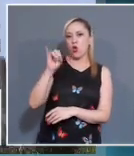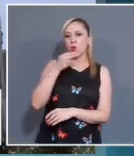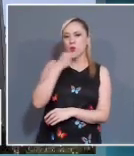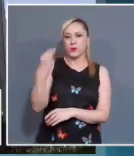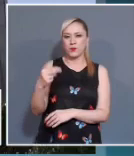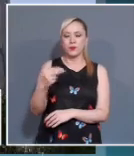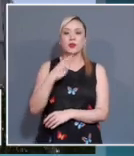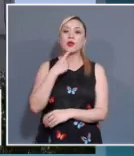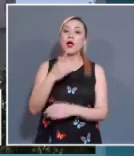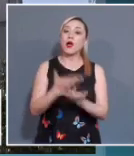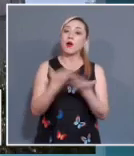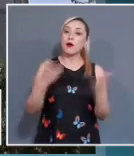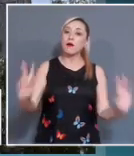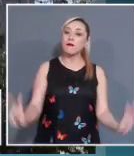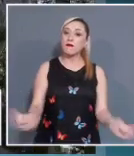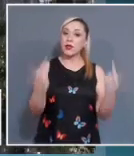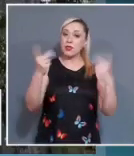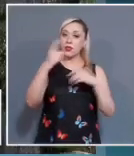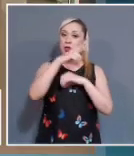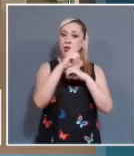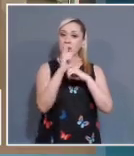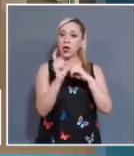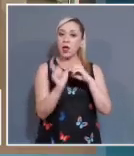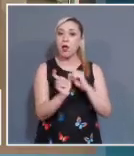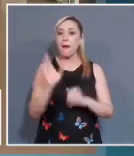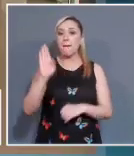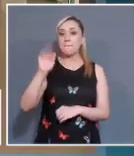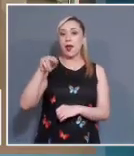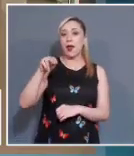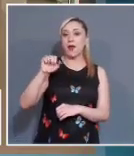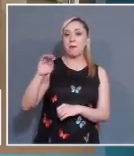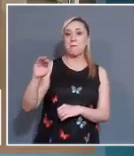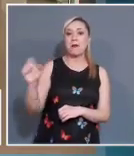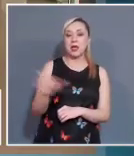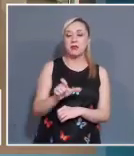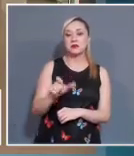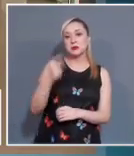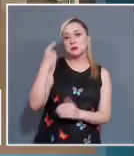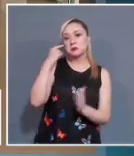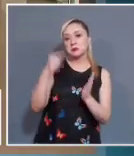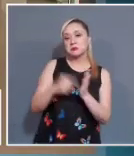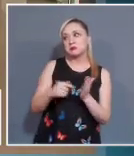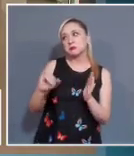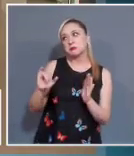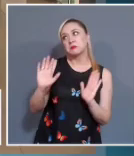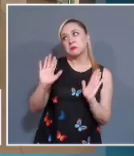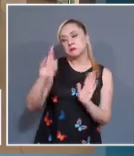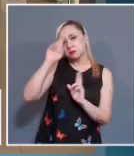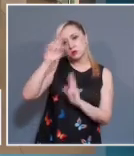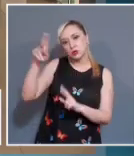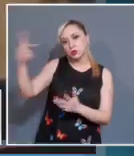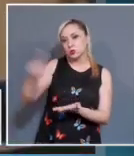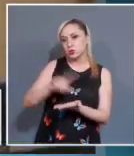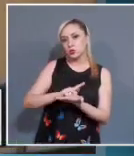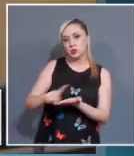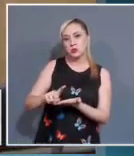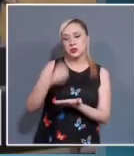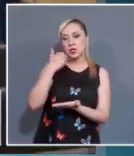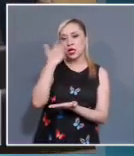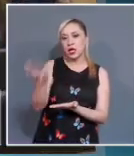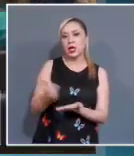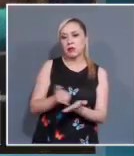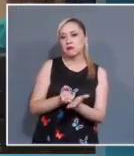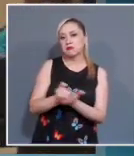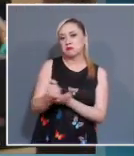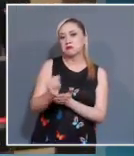pública inicial era esperado por el sector y respeta la decisión de Citi. Además, precisó que el conflicto por